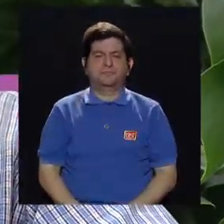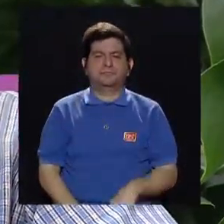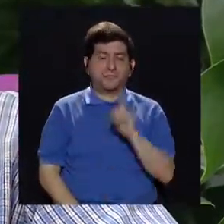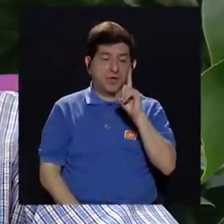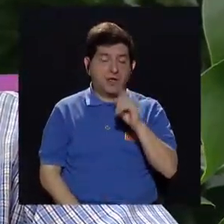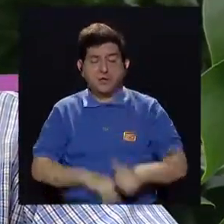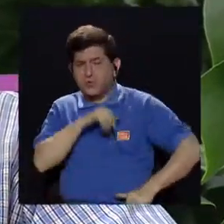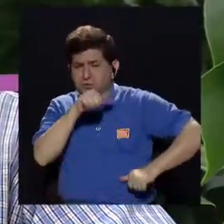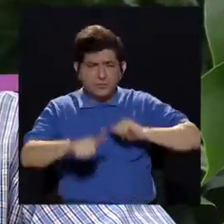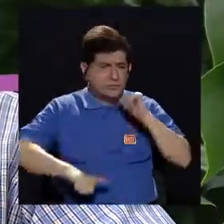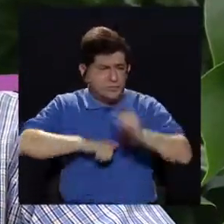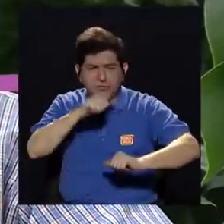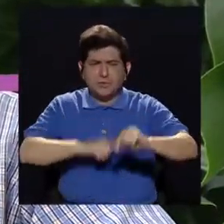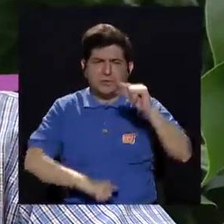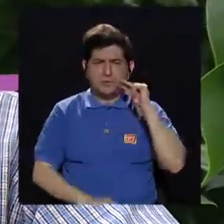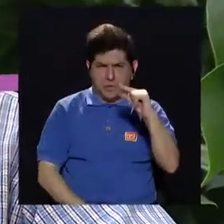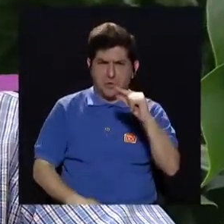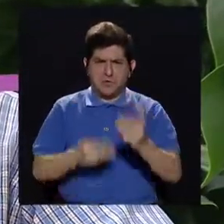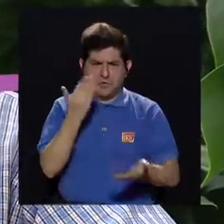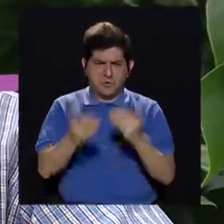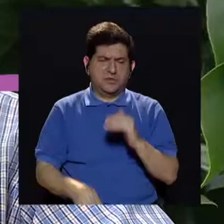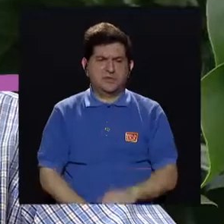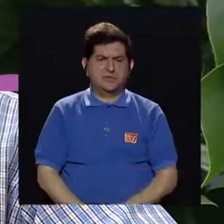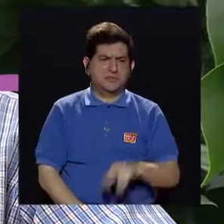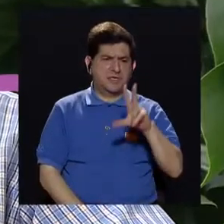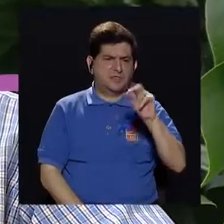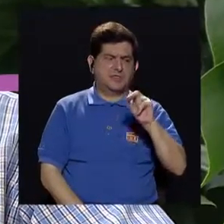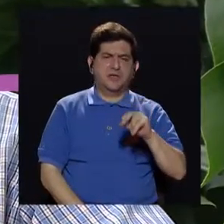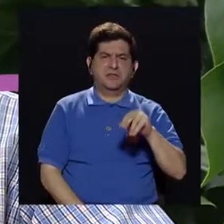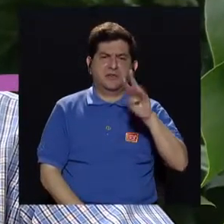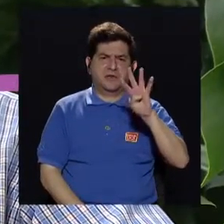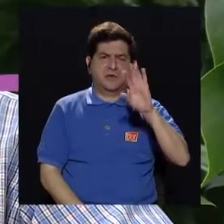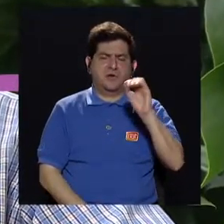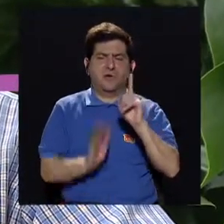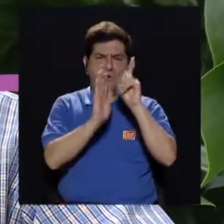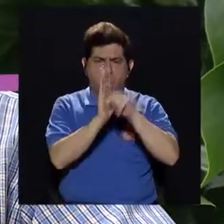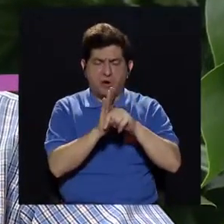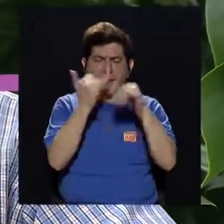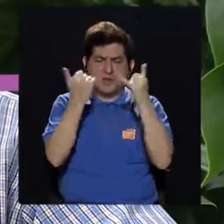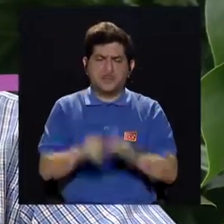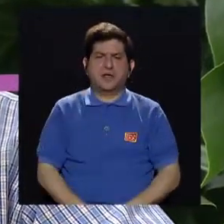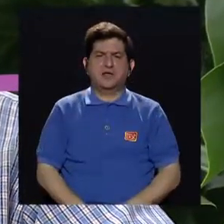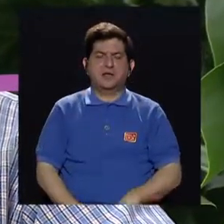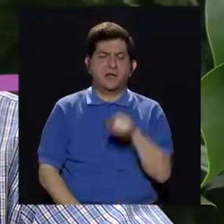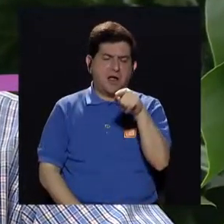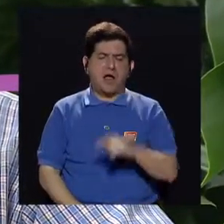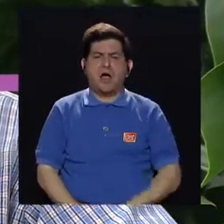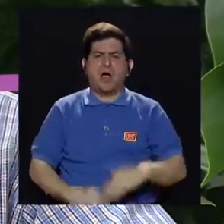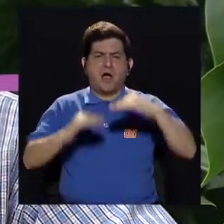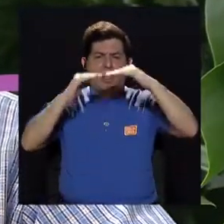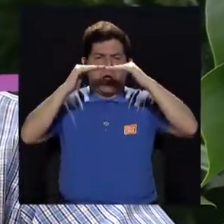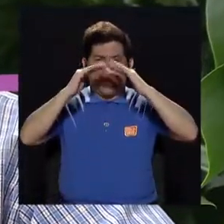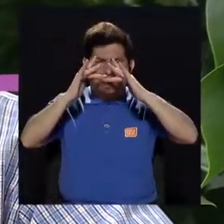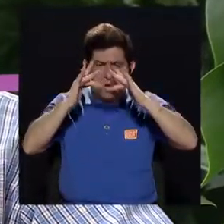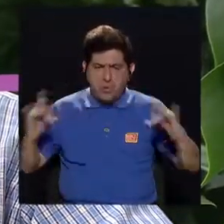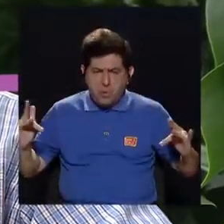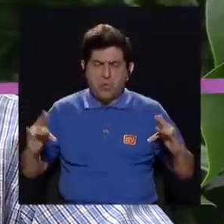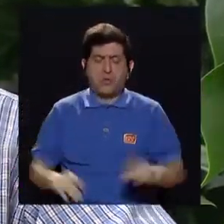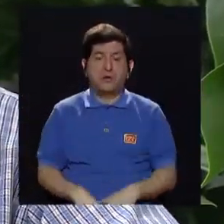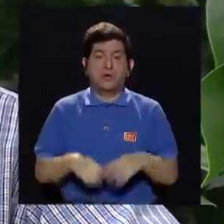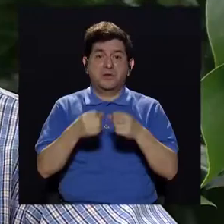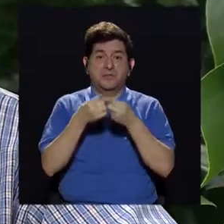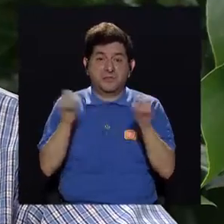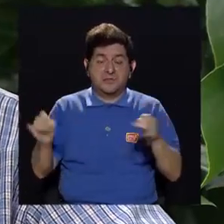un esfuerzo relativamente corto, hablemos de números de 30, 40 minutos, casi que lo vamos a vaciar completamente si venimos en ayunas.